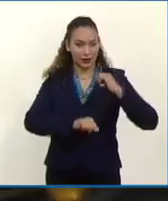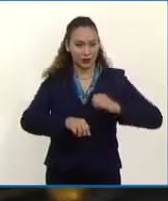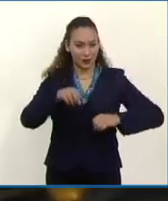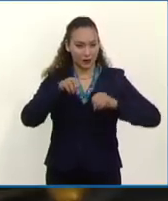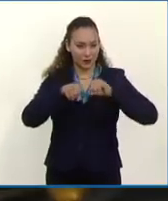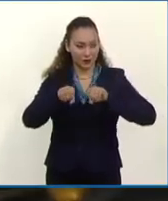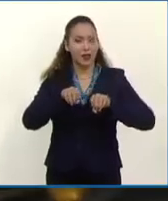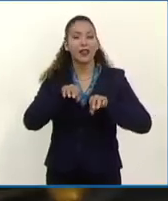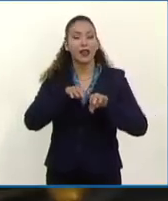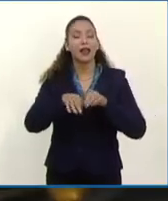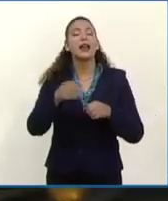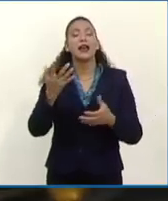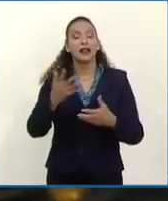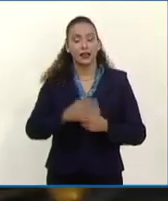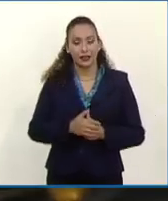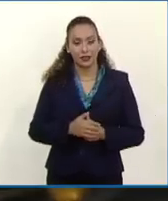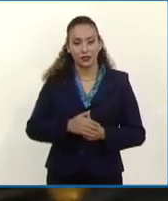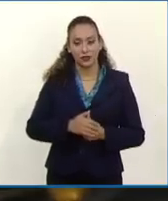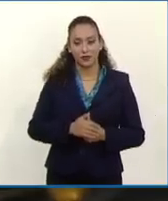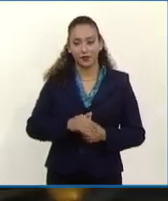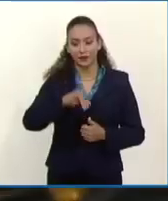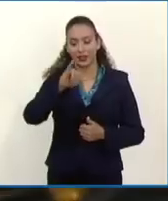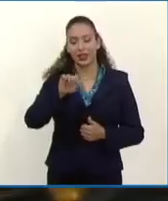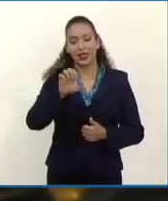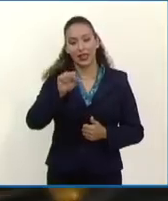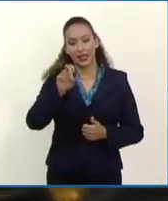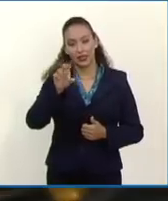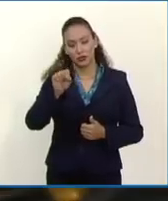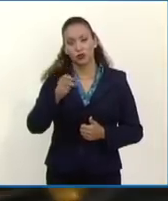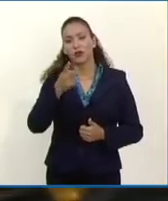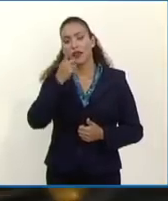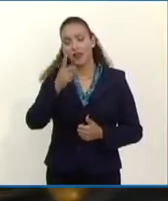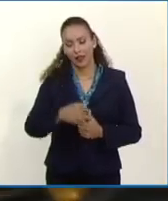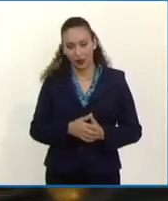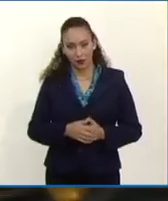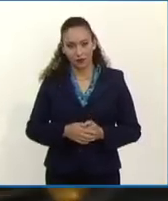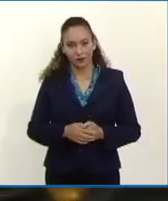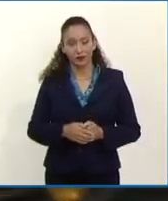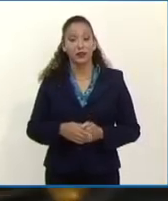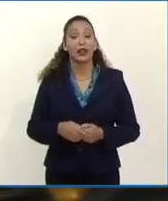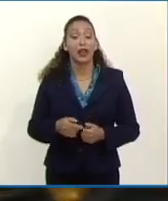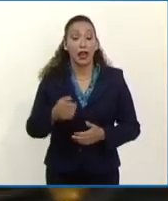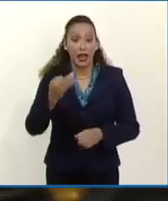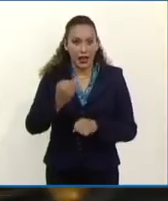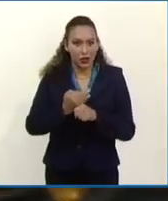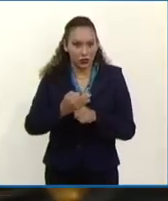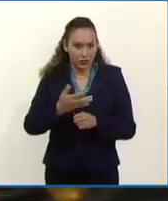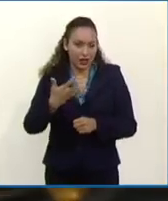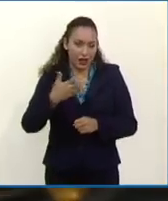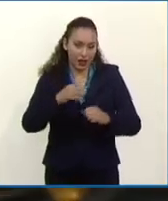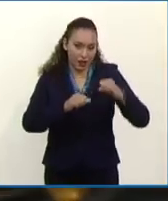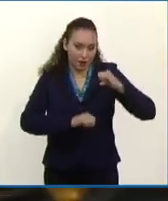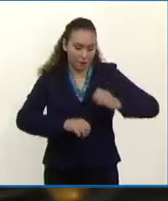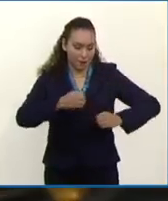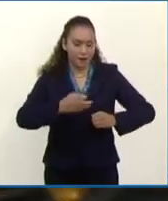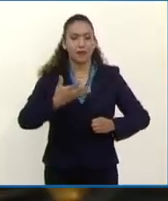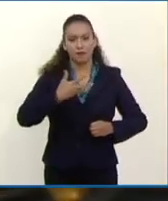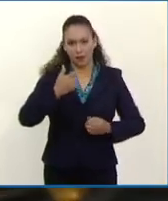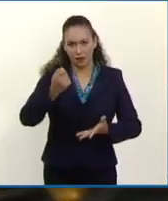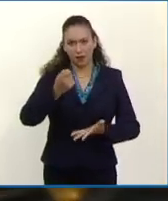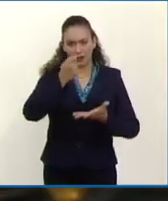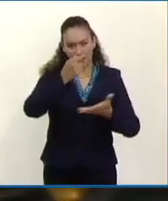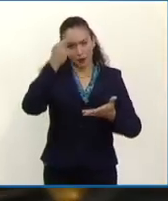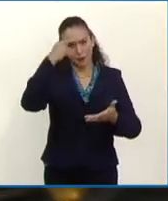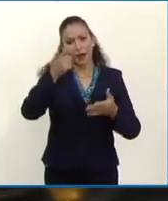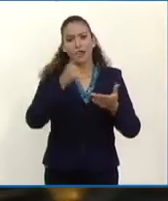la Federación, Jesús Gilberto González Pimentel, se refirió a la autonomía presupuestaria que debe tener el Poder Judicial de